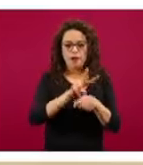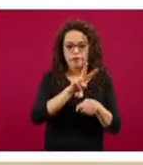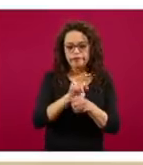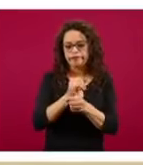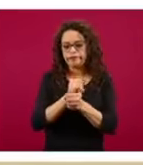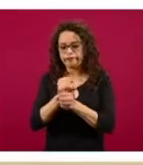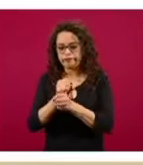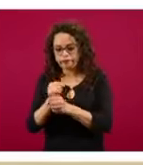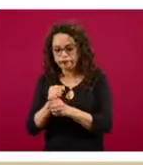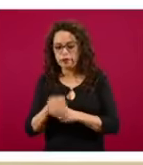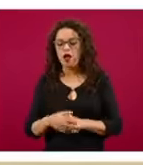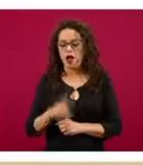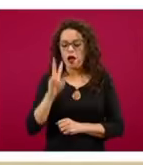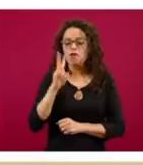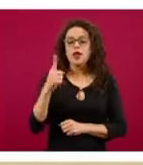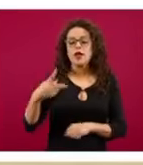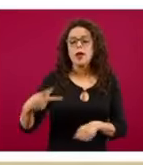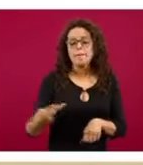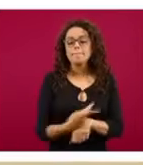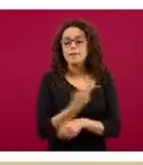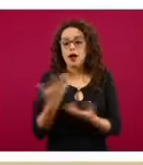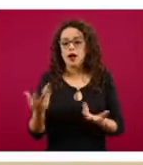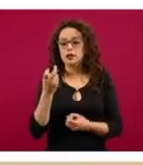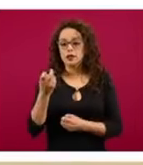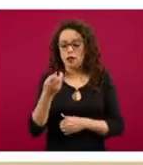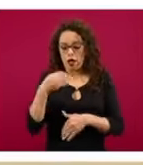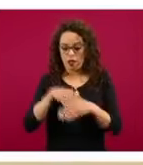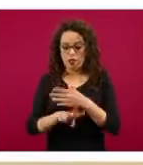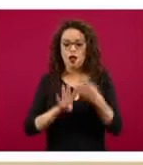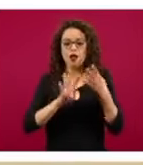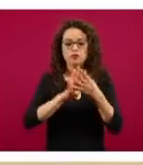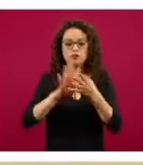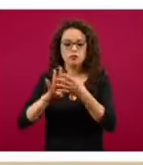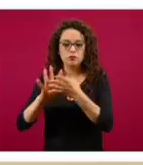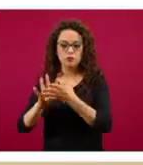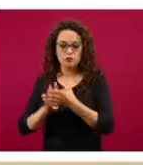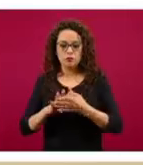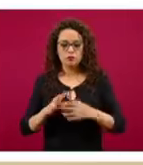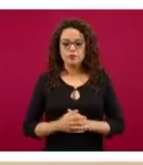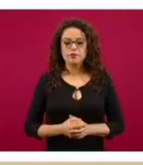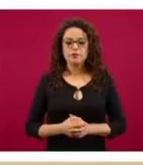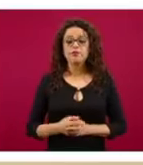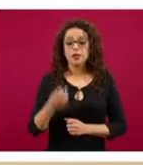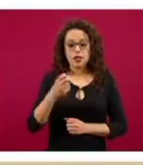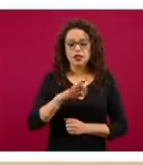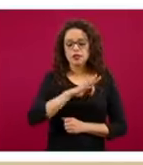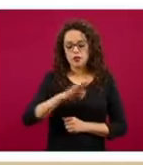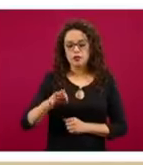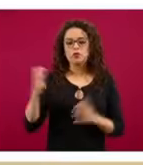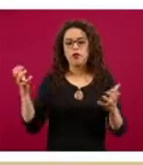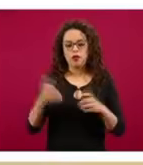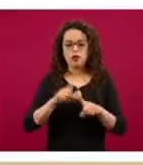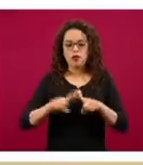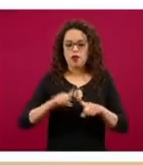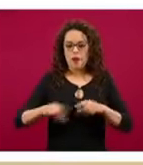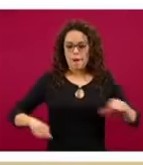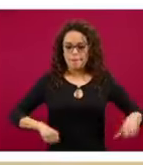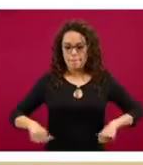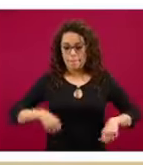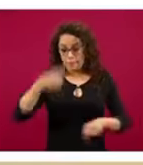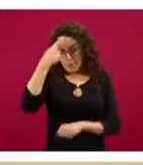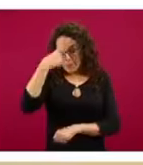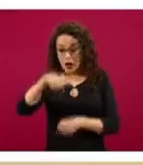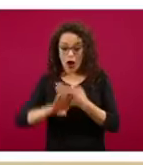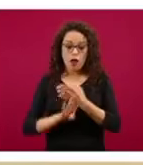monitoreando permanentemente qué es lo que está ocurriendo al interior de las mismas y tomando precisamente acciones acciones tanto para prevenir como en su momento